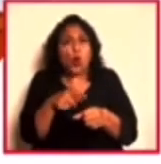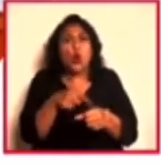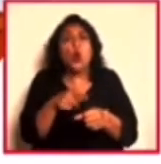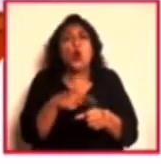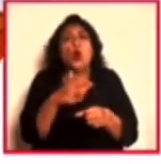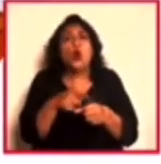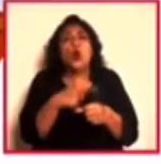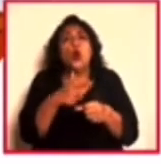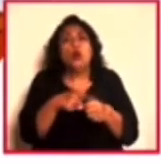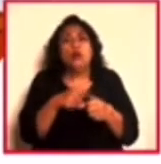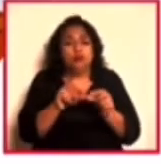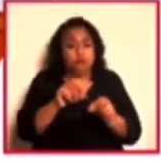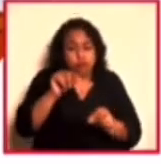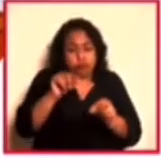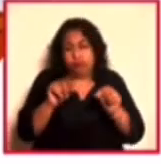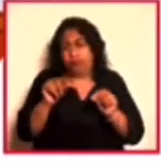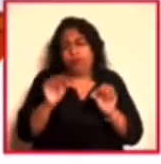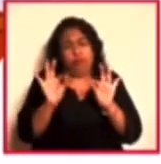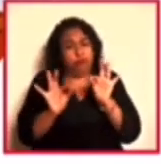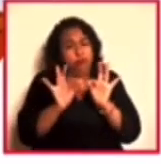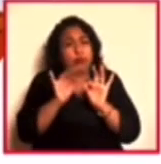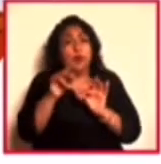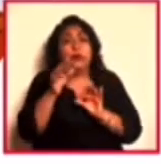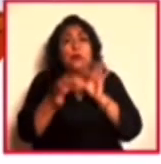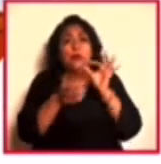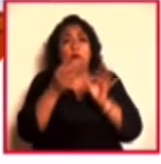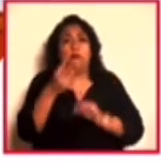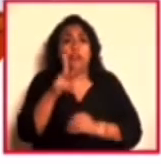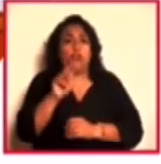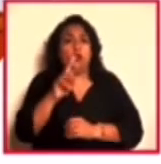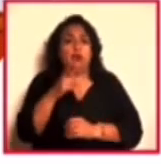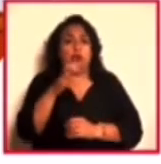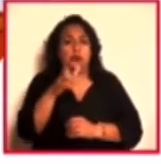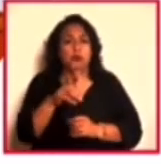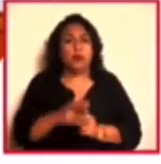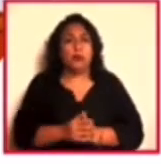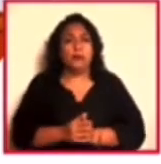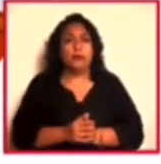nivel escultórico. Noticias 22, Víctor Gaspar.